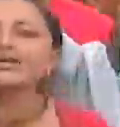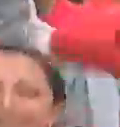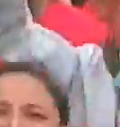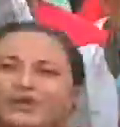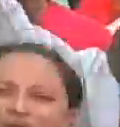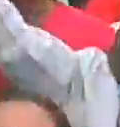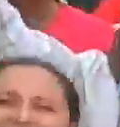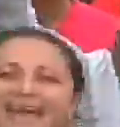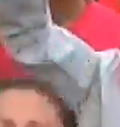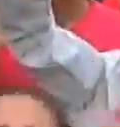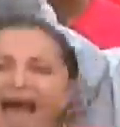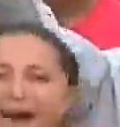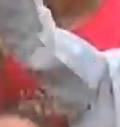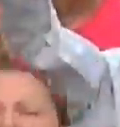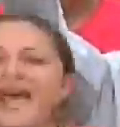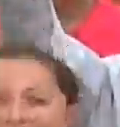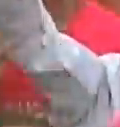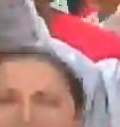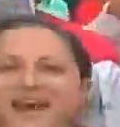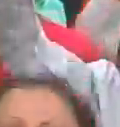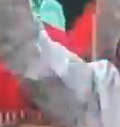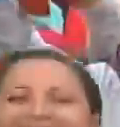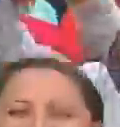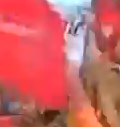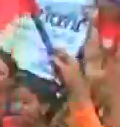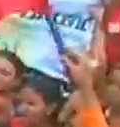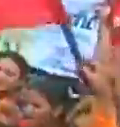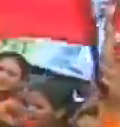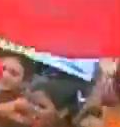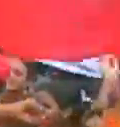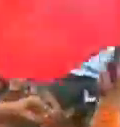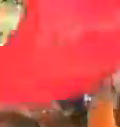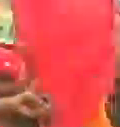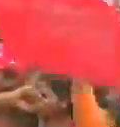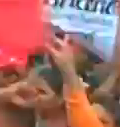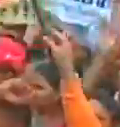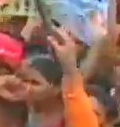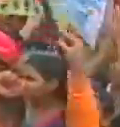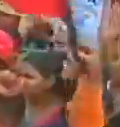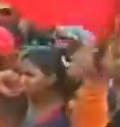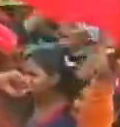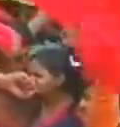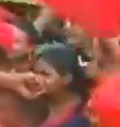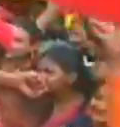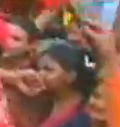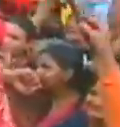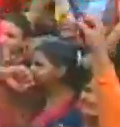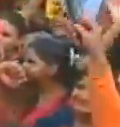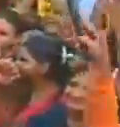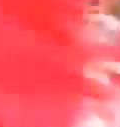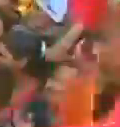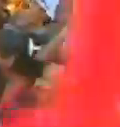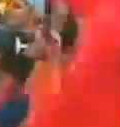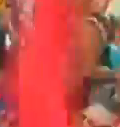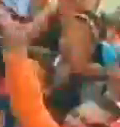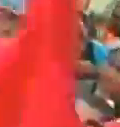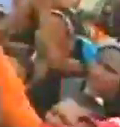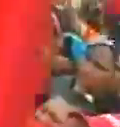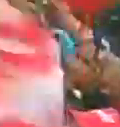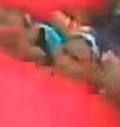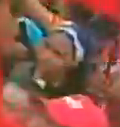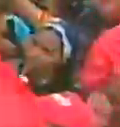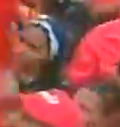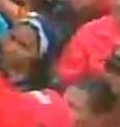nos conduce al triunfo constituyente del domingo 30 de julio. Hoy está este